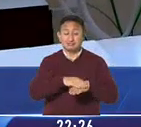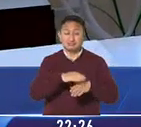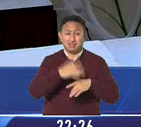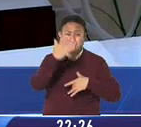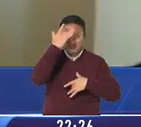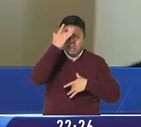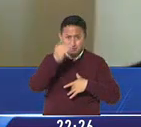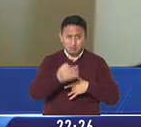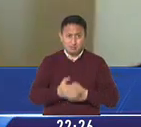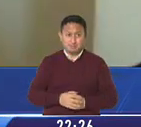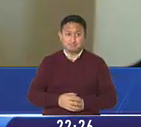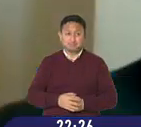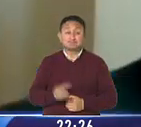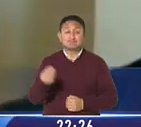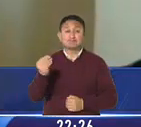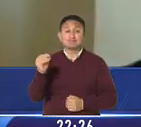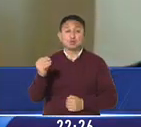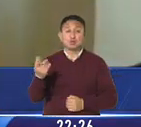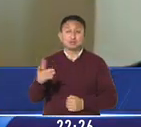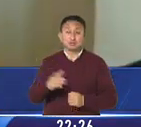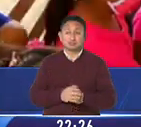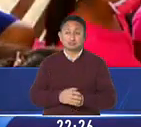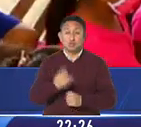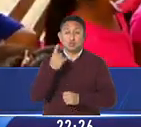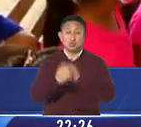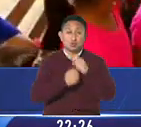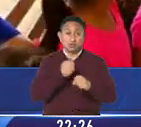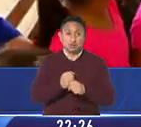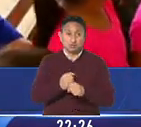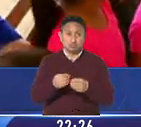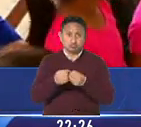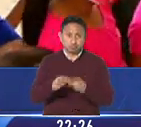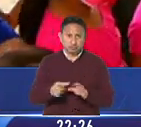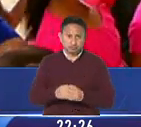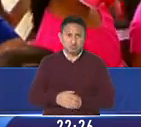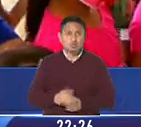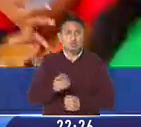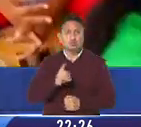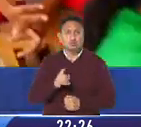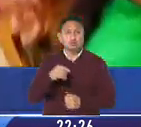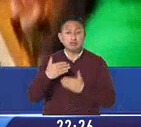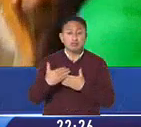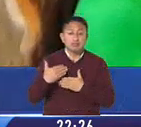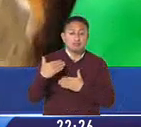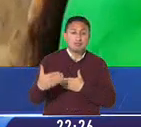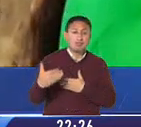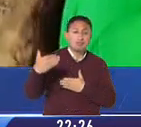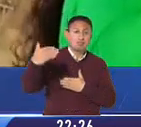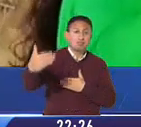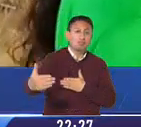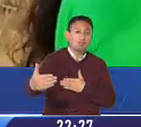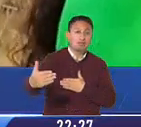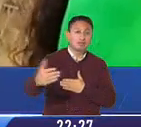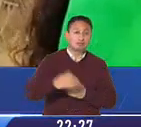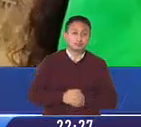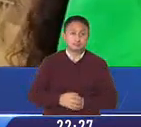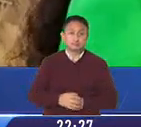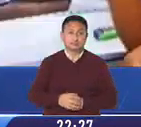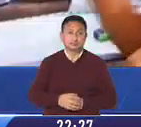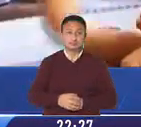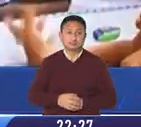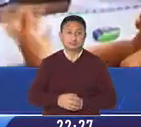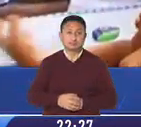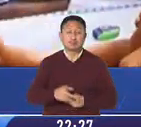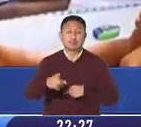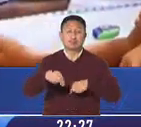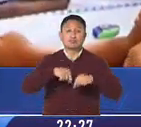de la pandemia. Los jóvenes perdieron más que un año de educación, que en el largo plazo nos cuesta en movilidad